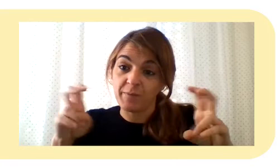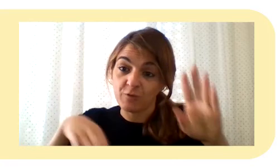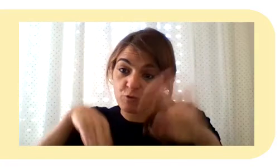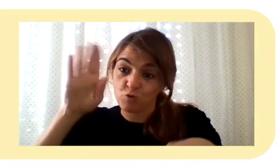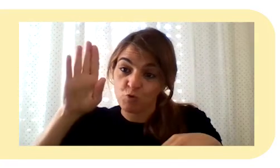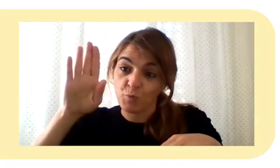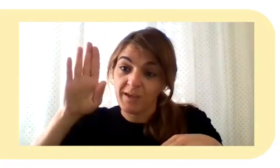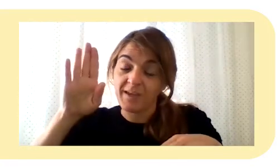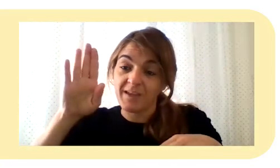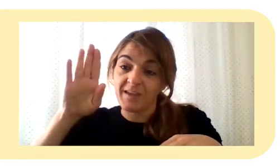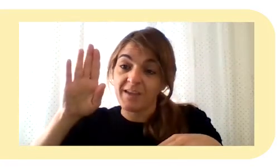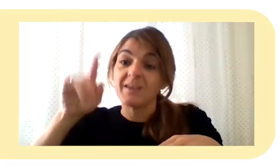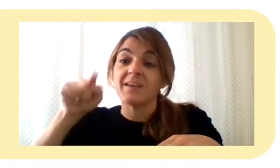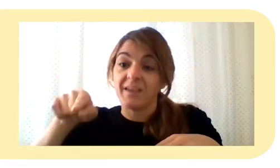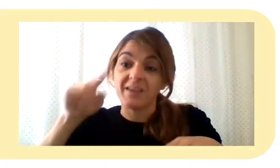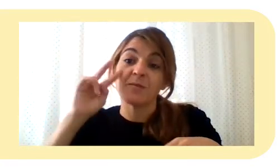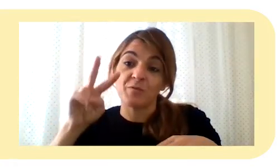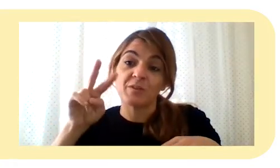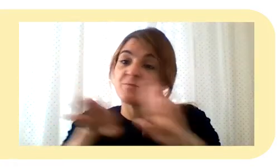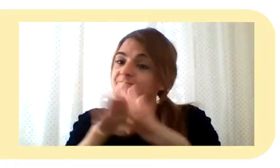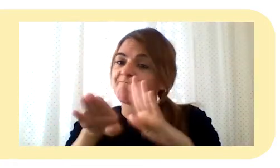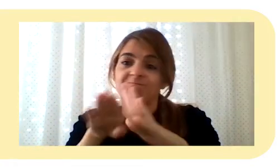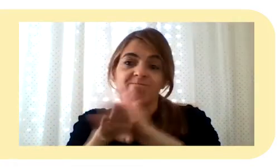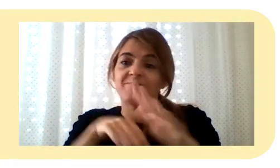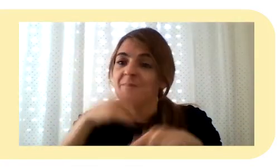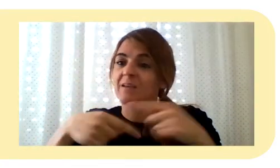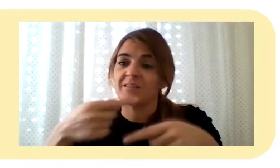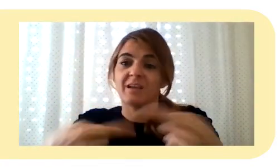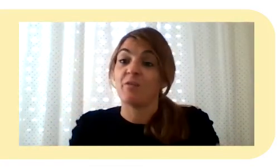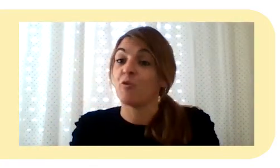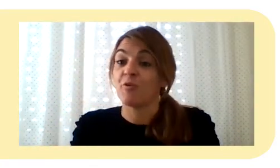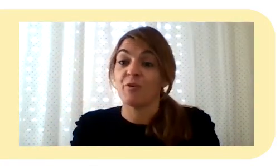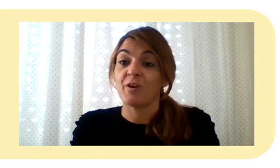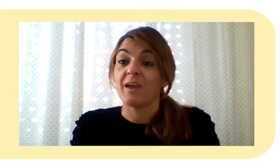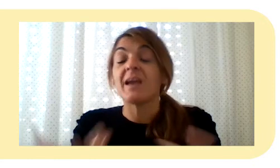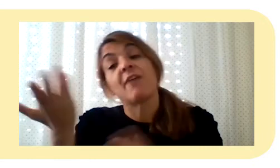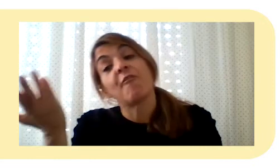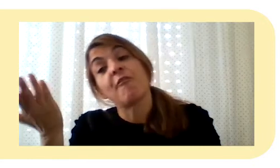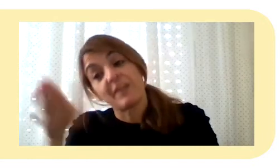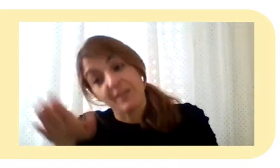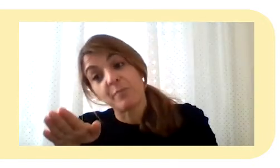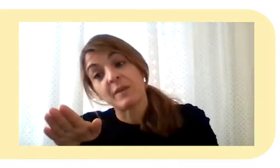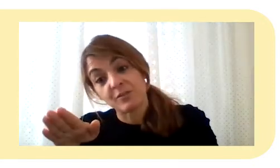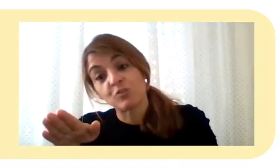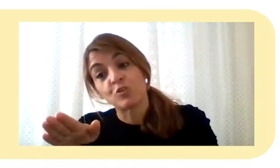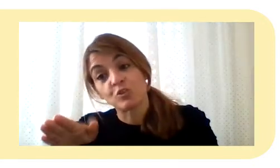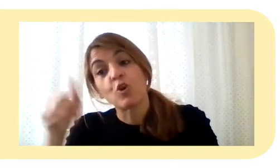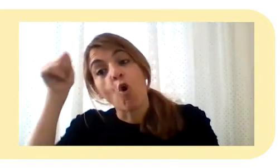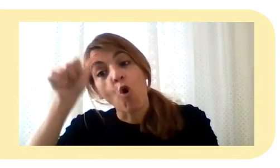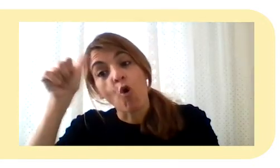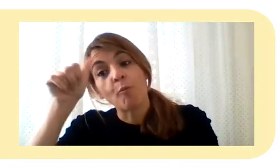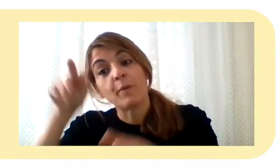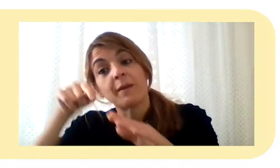número de casos y ahí hemos seguido todo el tiempo. Mientras que en fallecimientos, aquí tenemos a los hombres, va bajando